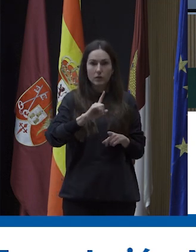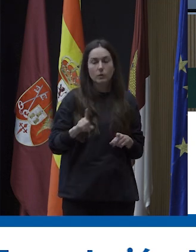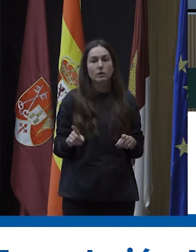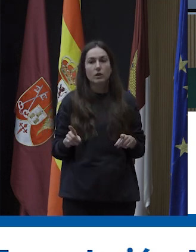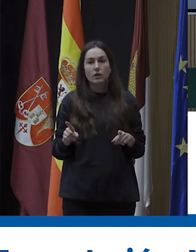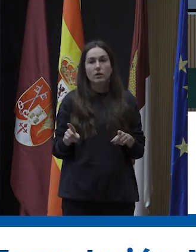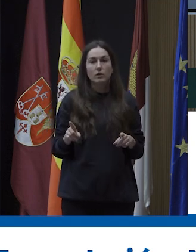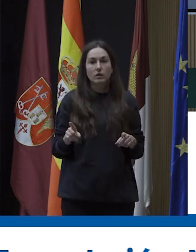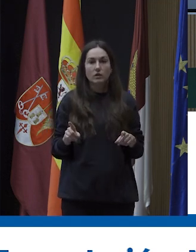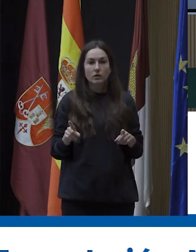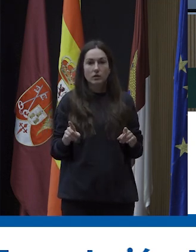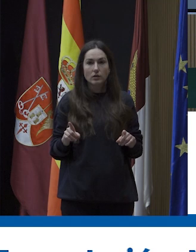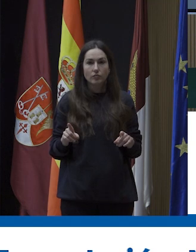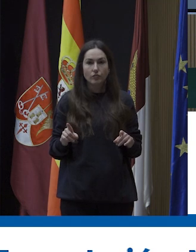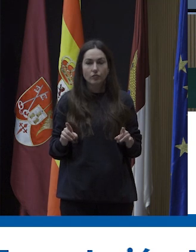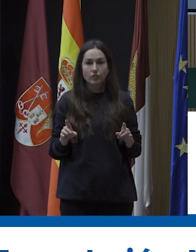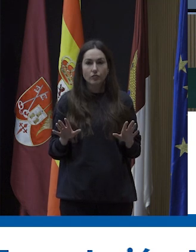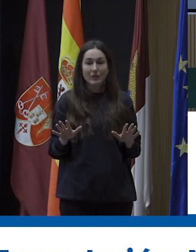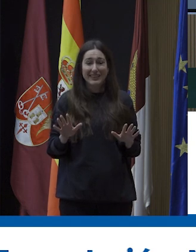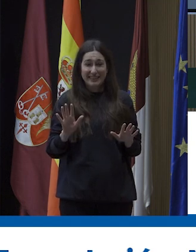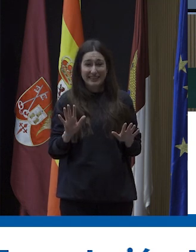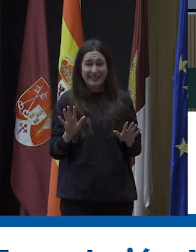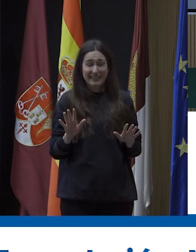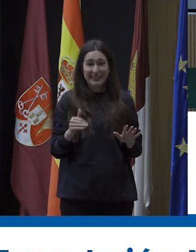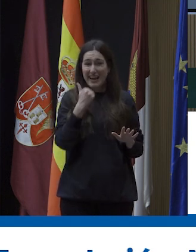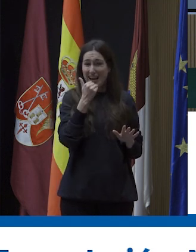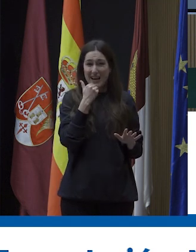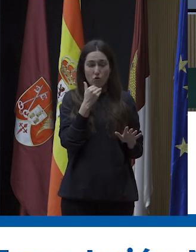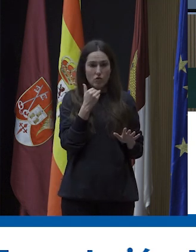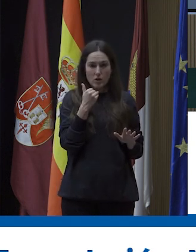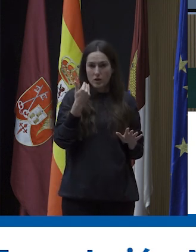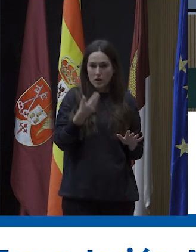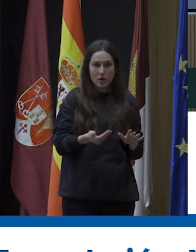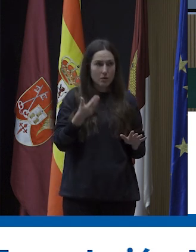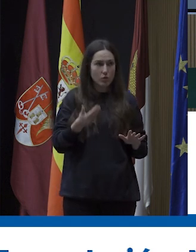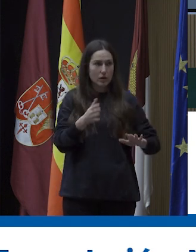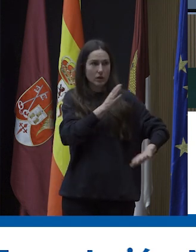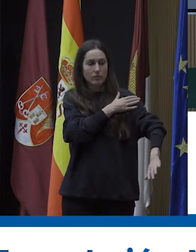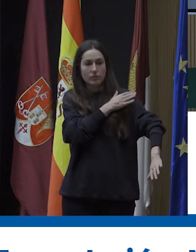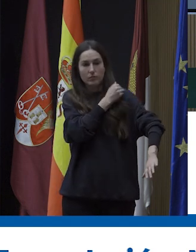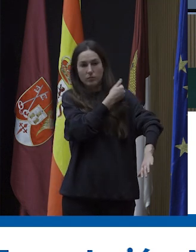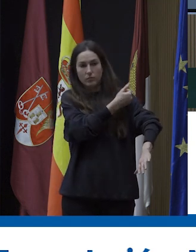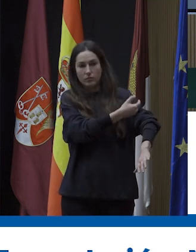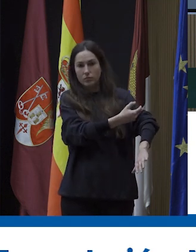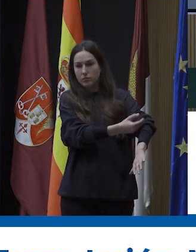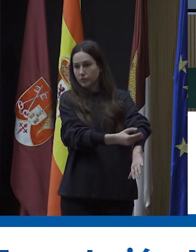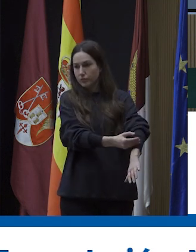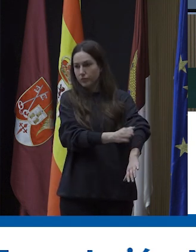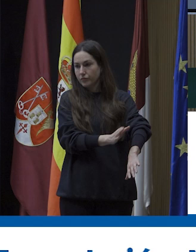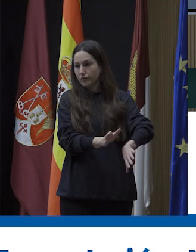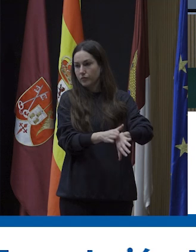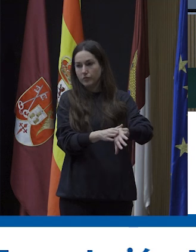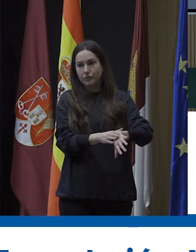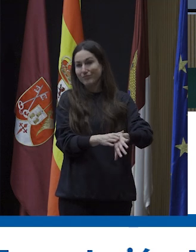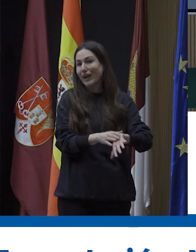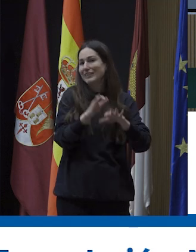distinguirlo. Y una cosa que es muy típica, que la gente siempre se queda con esto, que es la relación al brazo izquierdo, aunque es verdad que esto es un dato inconstante,